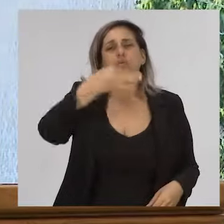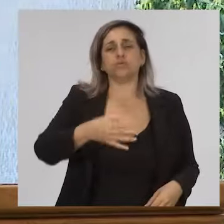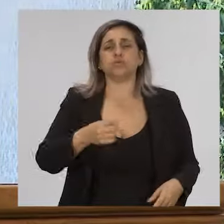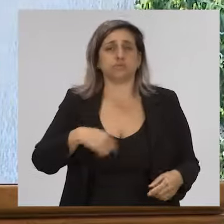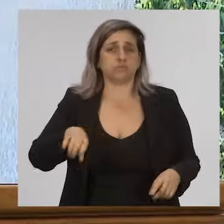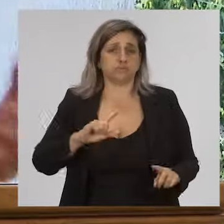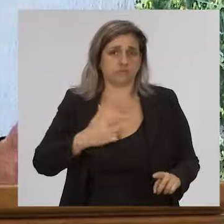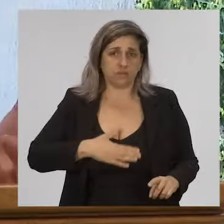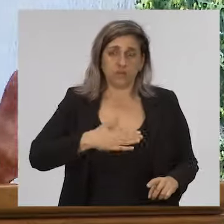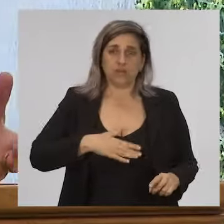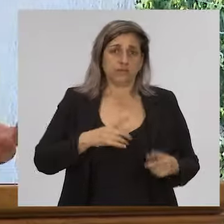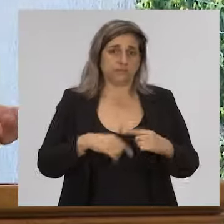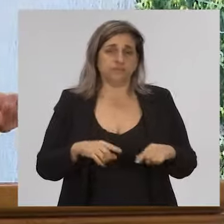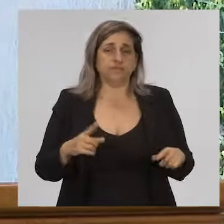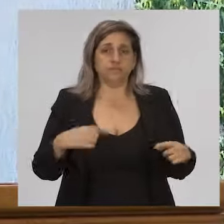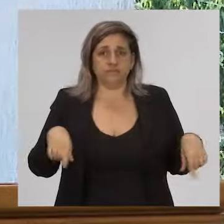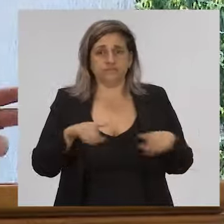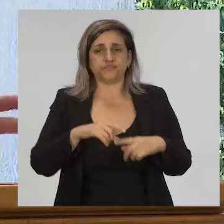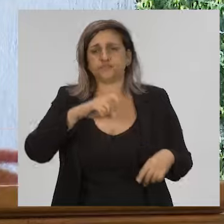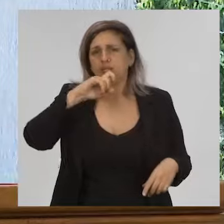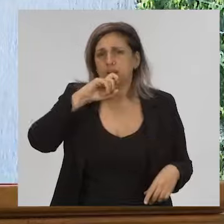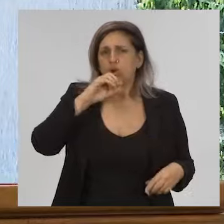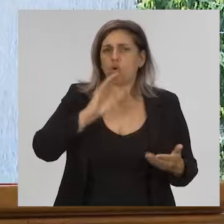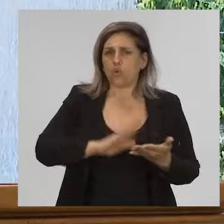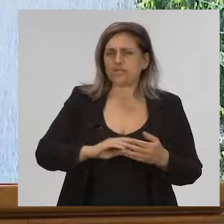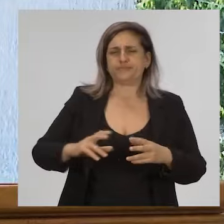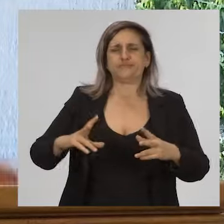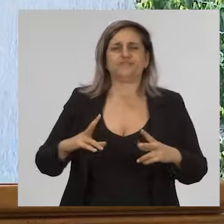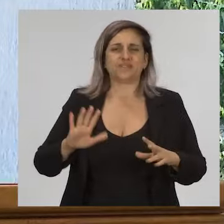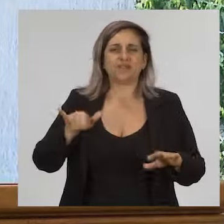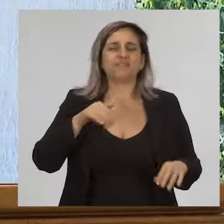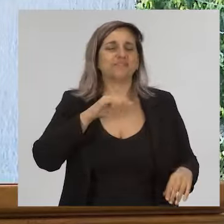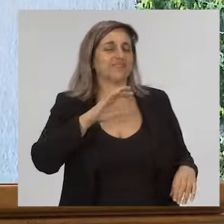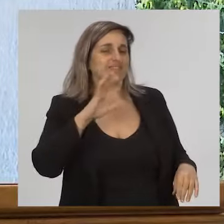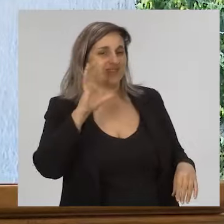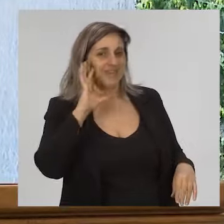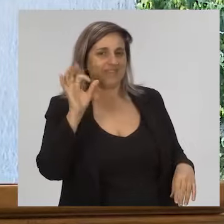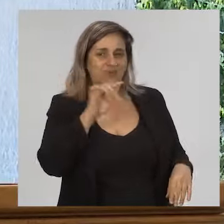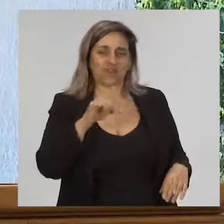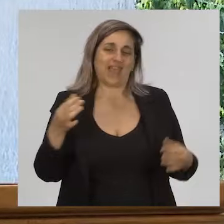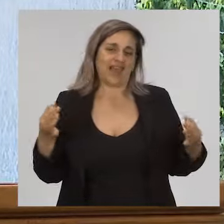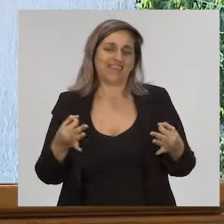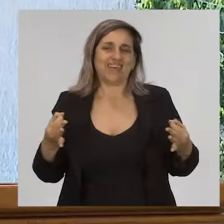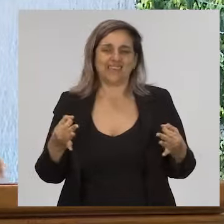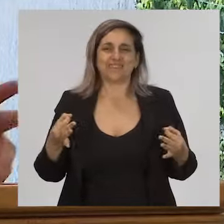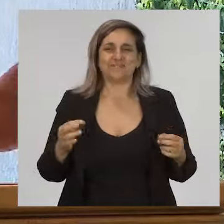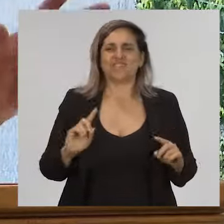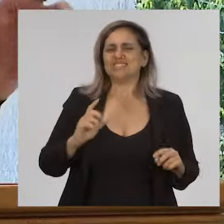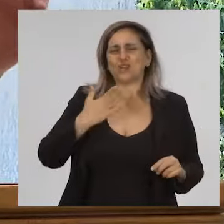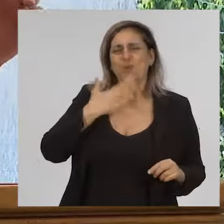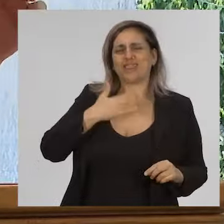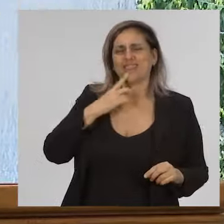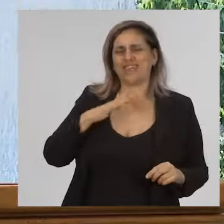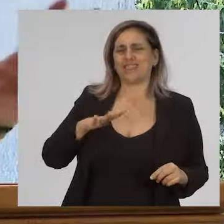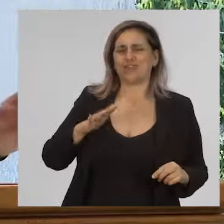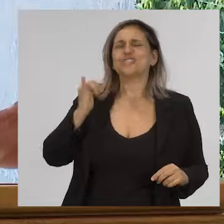ahí que yo no comparto y me enojo mucho cuando lo escucho. Voy a sacar la palabra me enojo. En realidad hasta lo